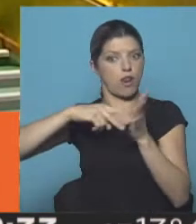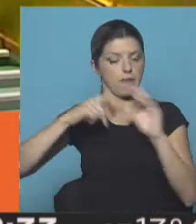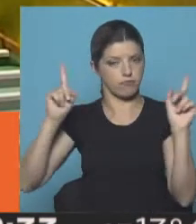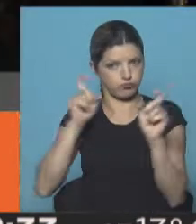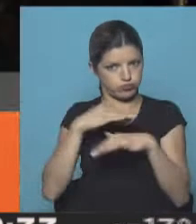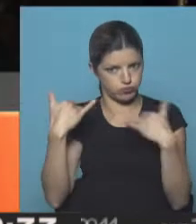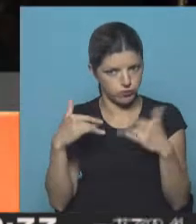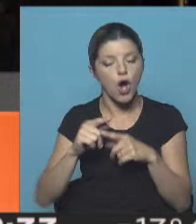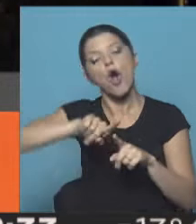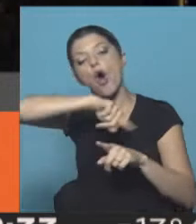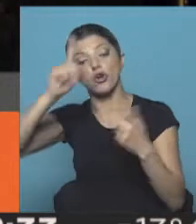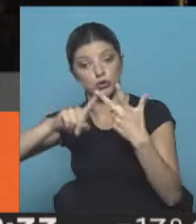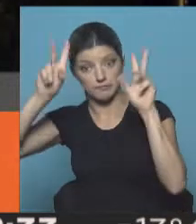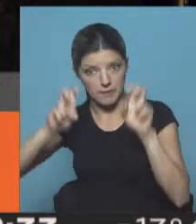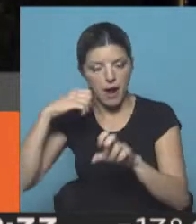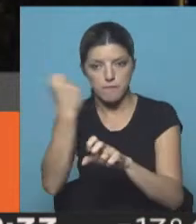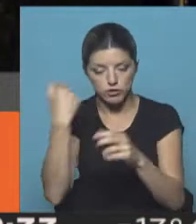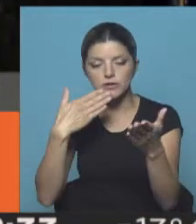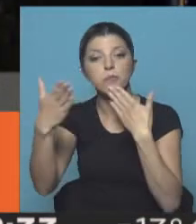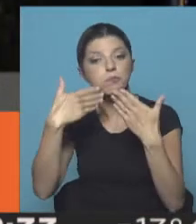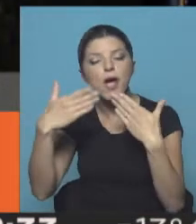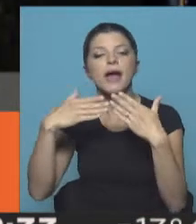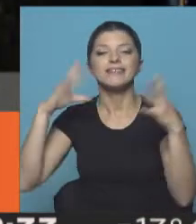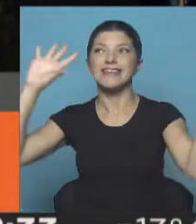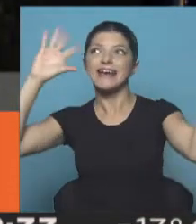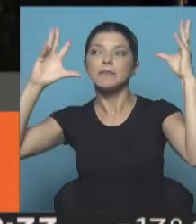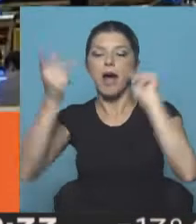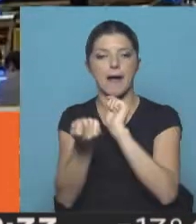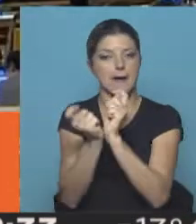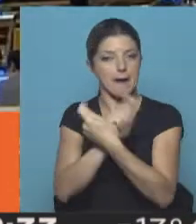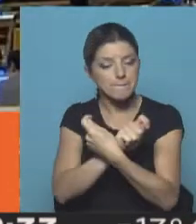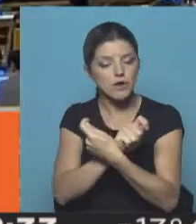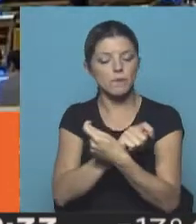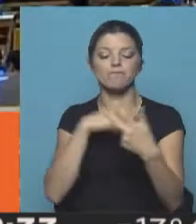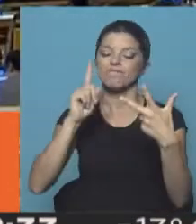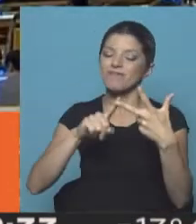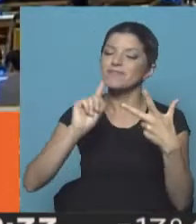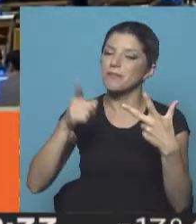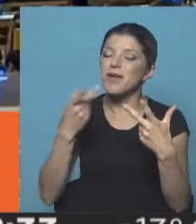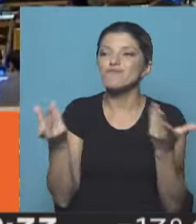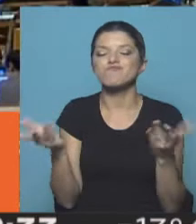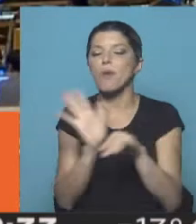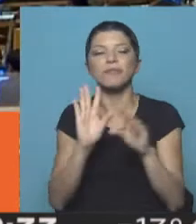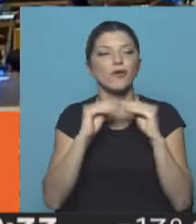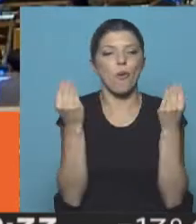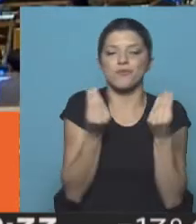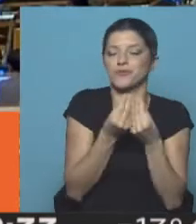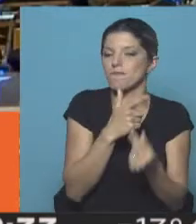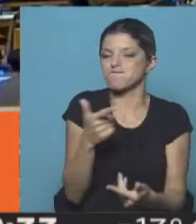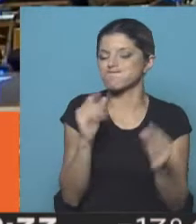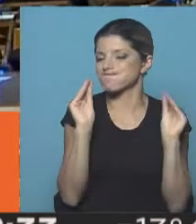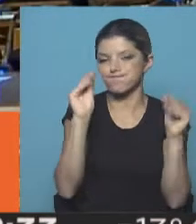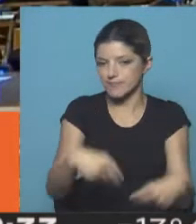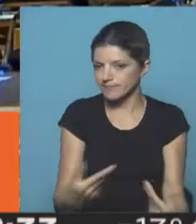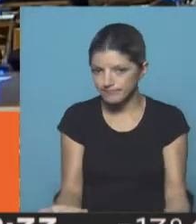tema, el cambio climático, claro, que evidentemente tampoco llegó a una conclusión esta cumbre o esta Asamblea General